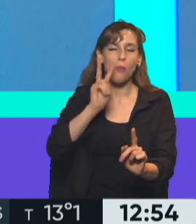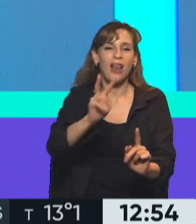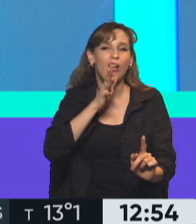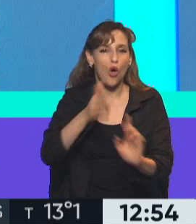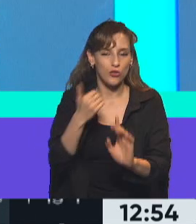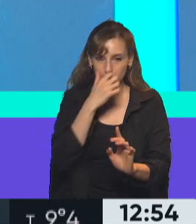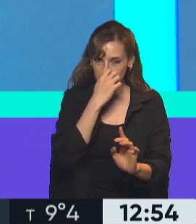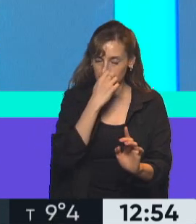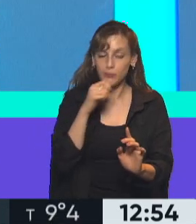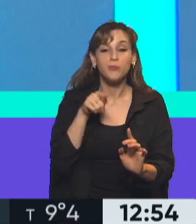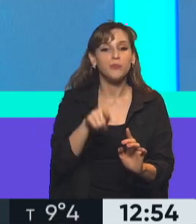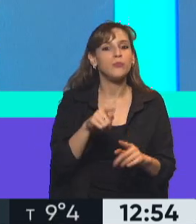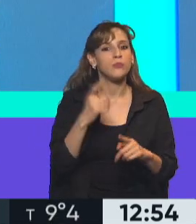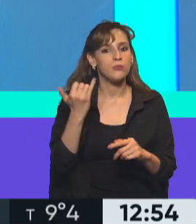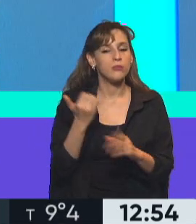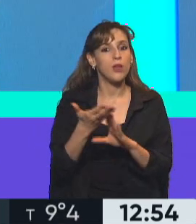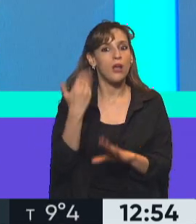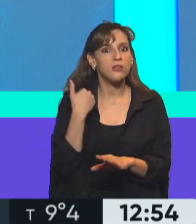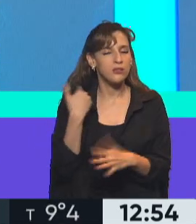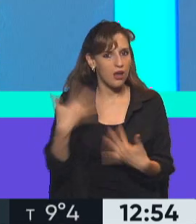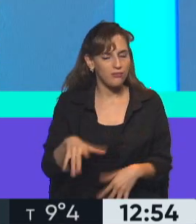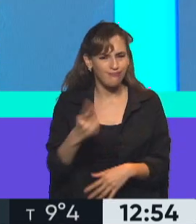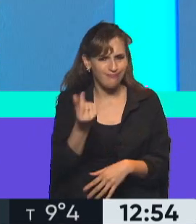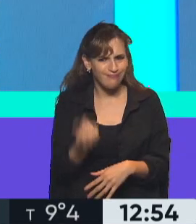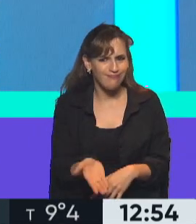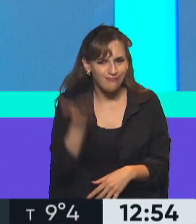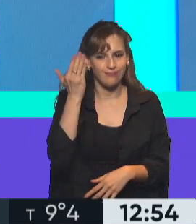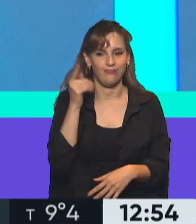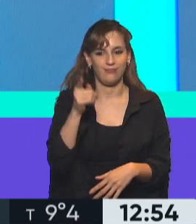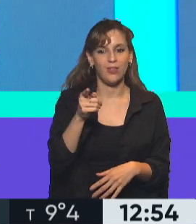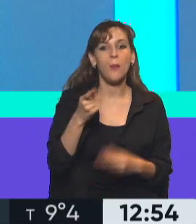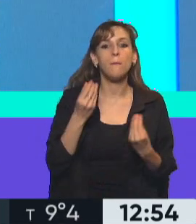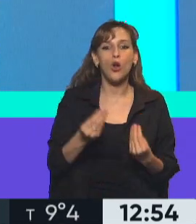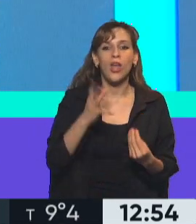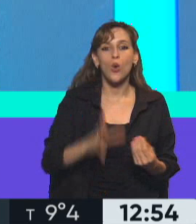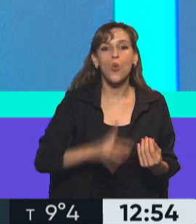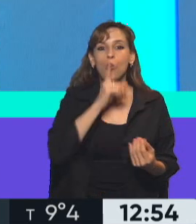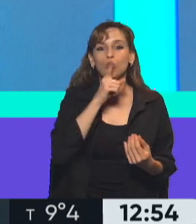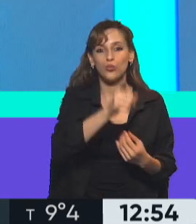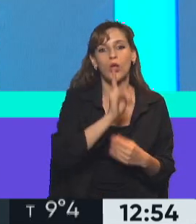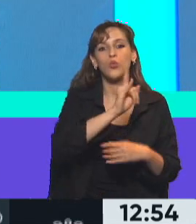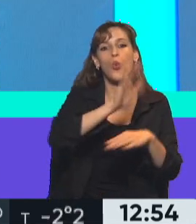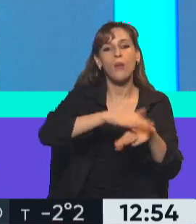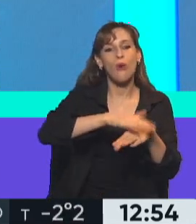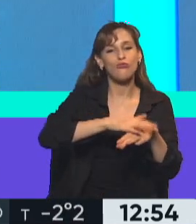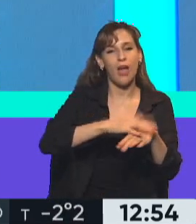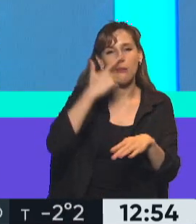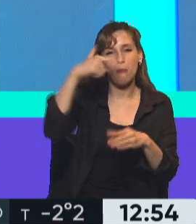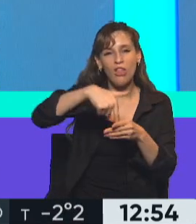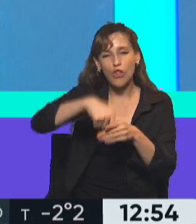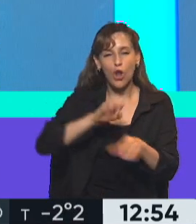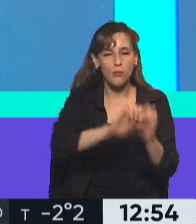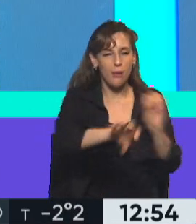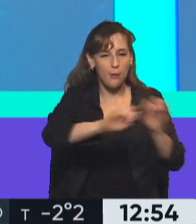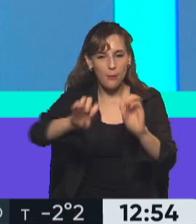crecimiento enorme del petróleo ayer. Y esto tiene que ver con que Rusia provee el 10% de petróleo del mundo. Entonces, claro, otra vez lo mismo que